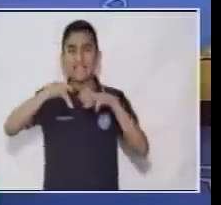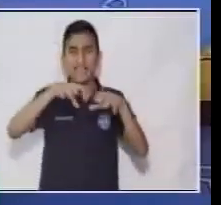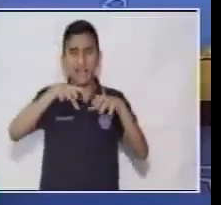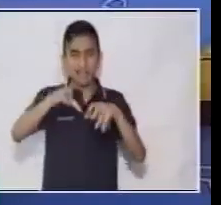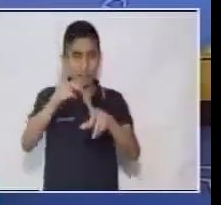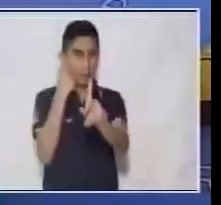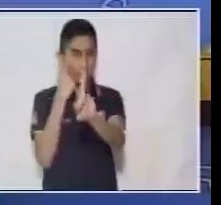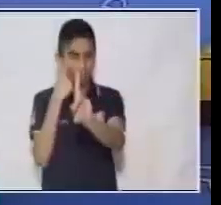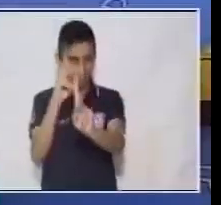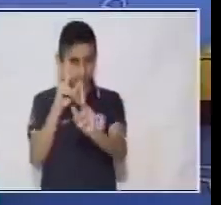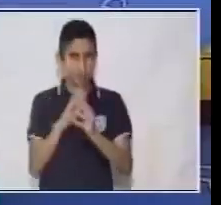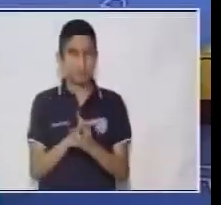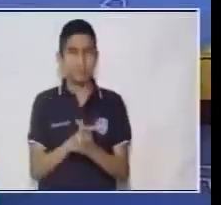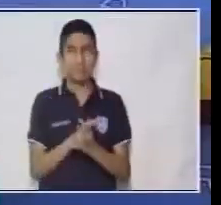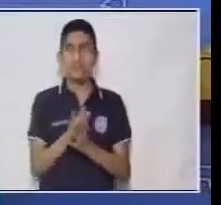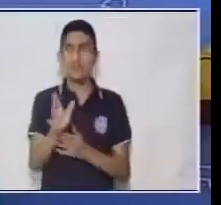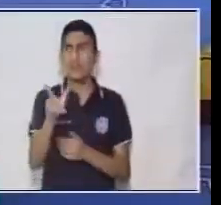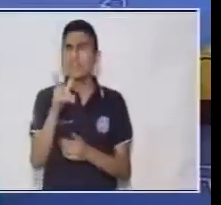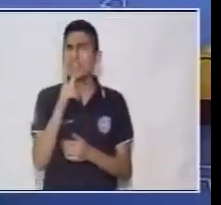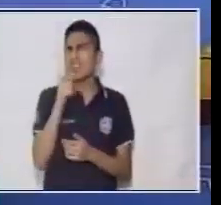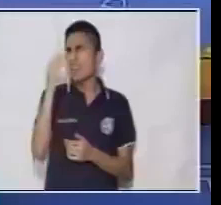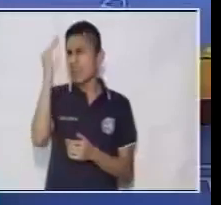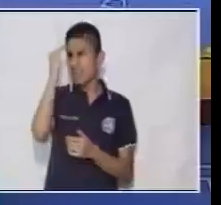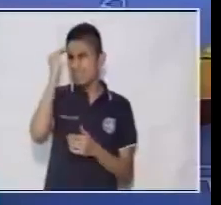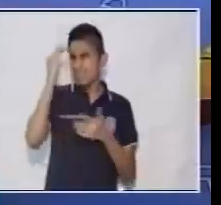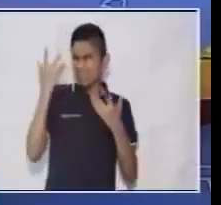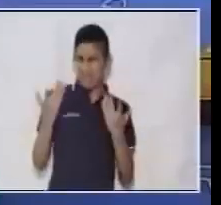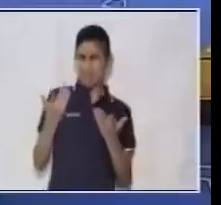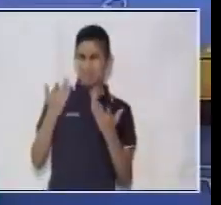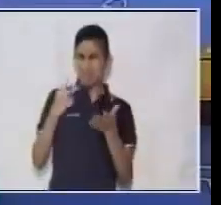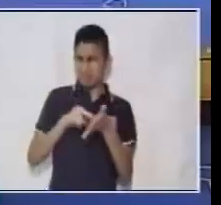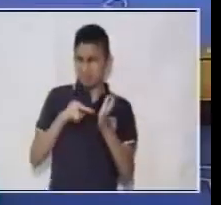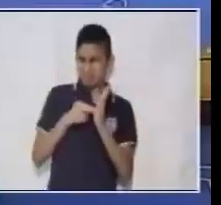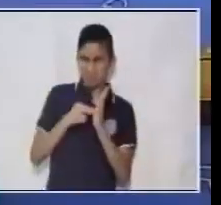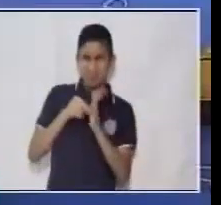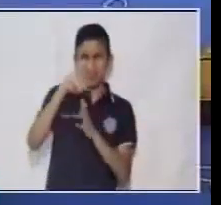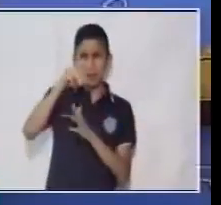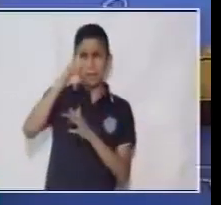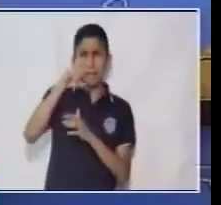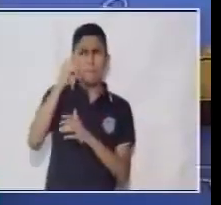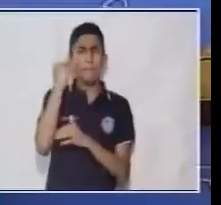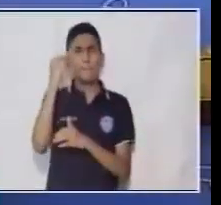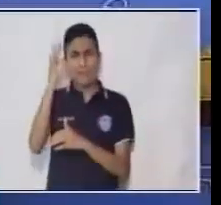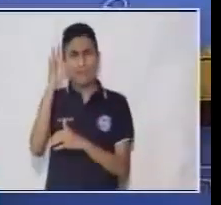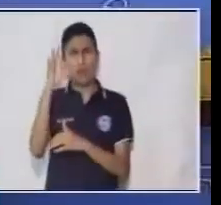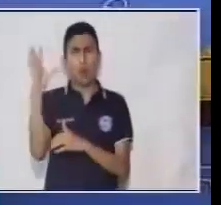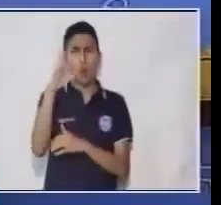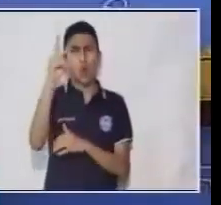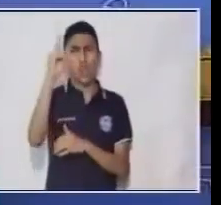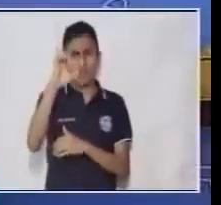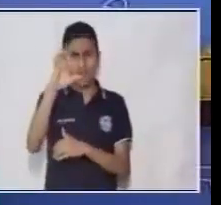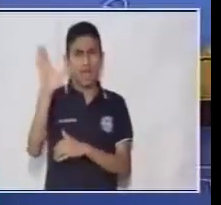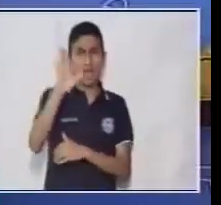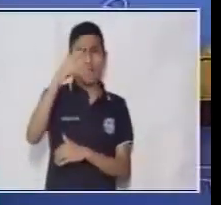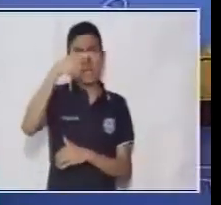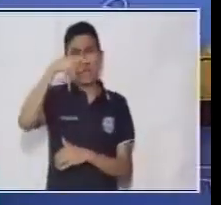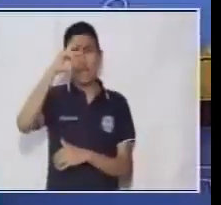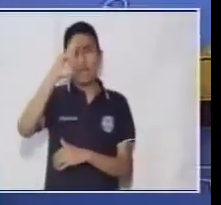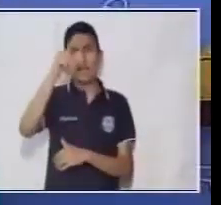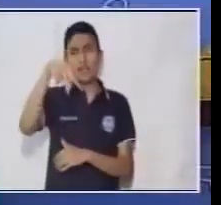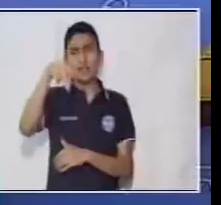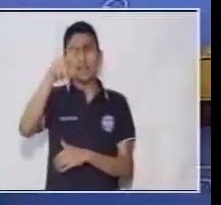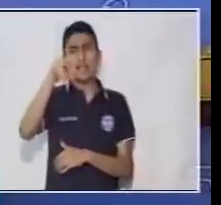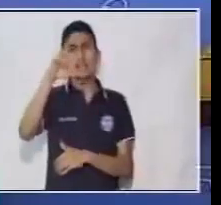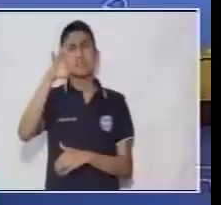ver, ¿quién sabe qué son los medios de transporte? A ver, levanten la